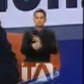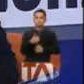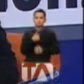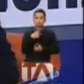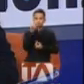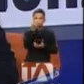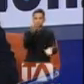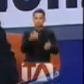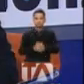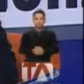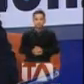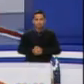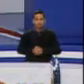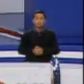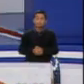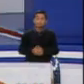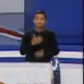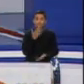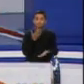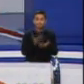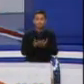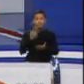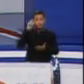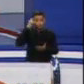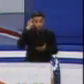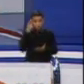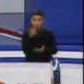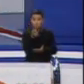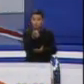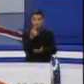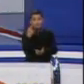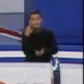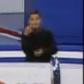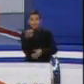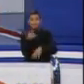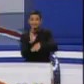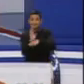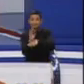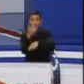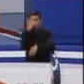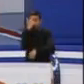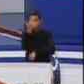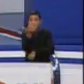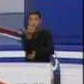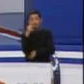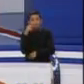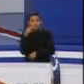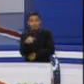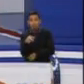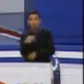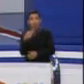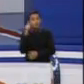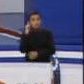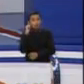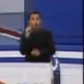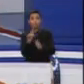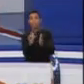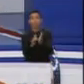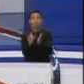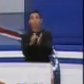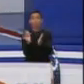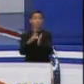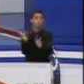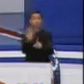voz. Gracias, Daniela, muchísimas gracias. Y recuerden, si es testigo de esto, de esta cosa terrible, de la agresión a una mujer en el transporte